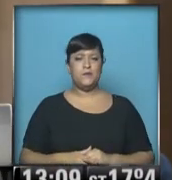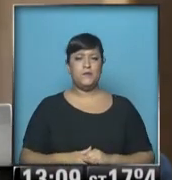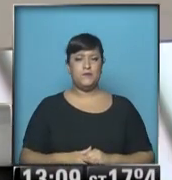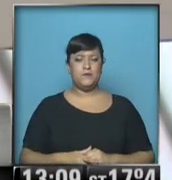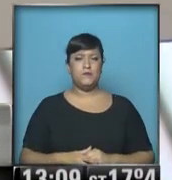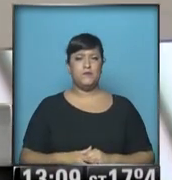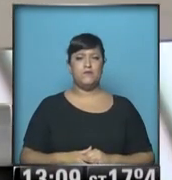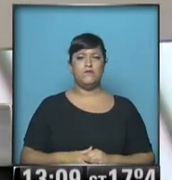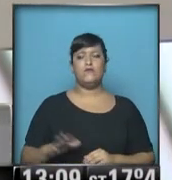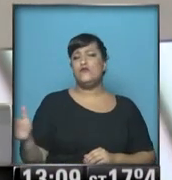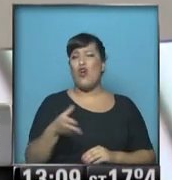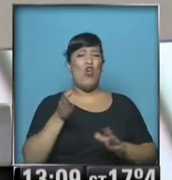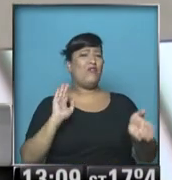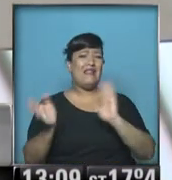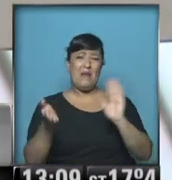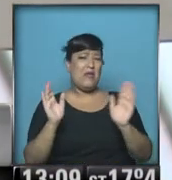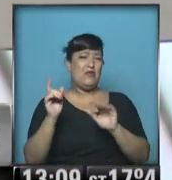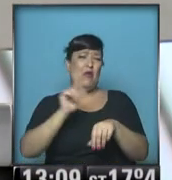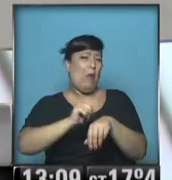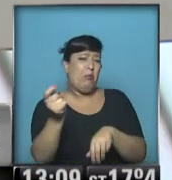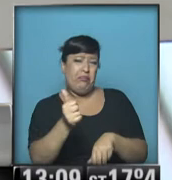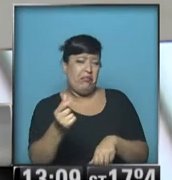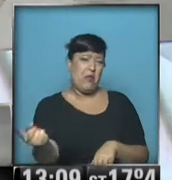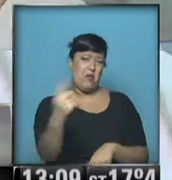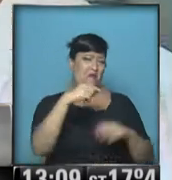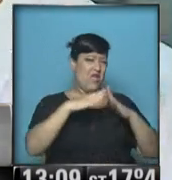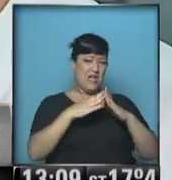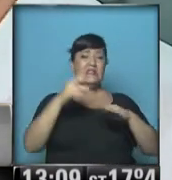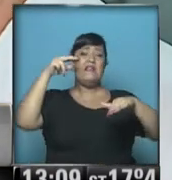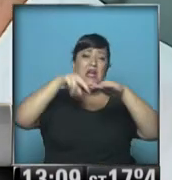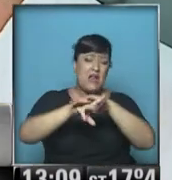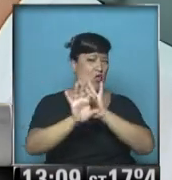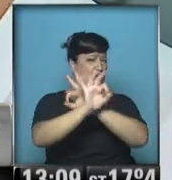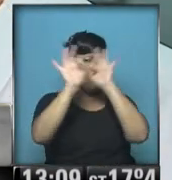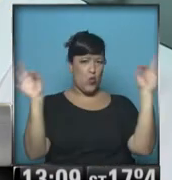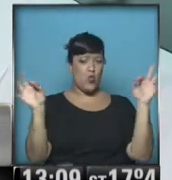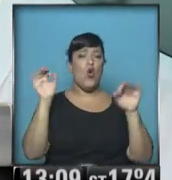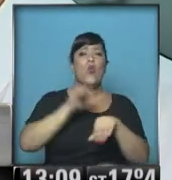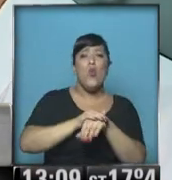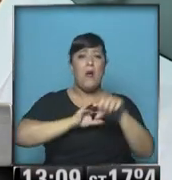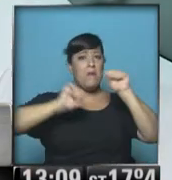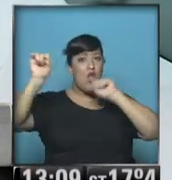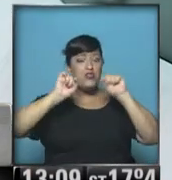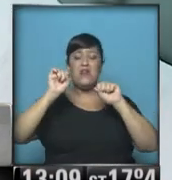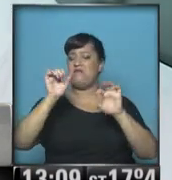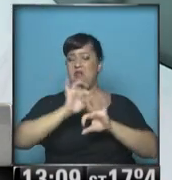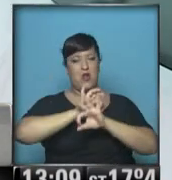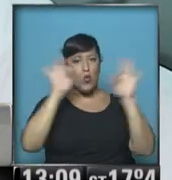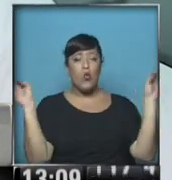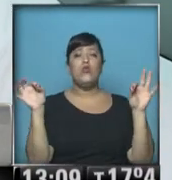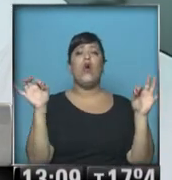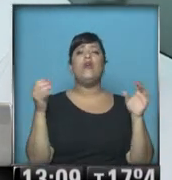son todos de tratamiento ambulatorio. No hay ningún paciente internado por pirotecnia. ¿Y los cuadros que